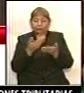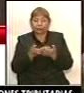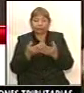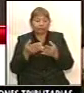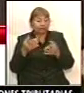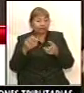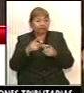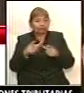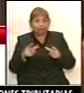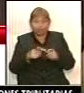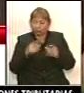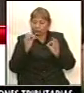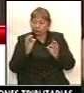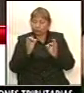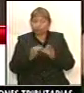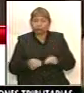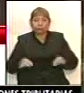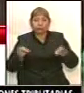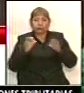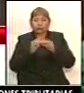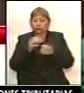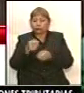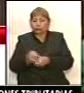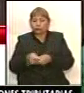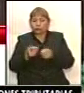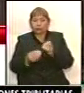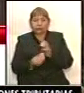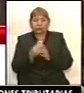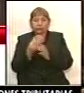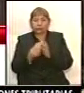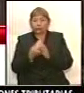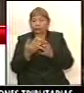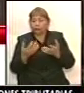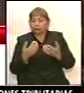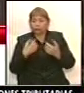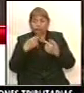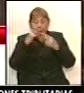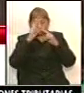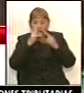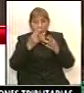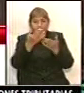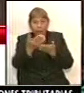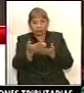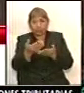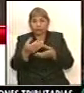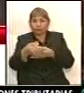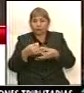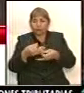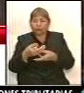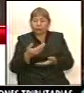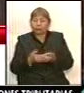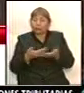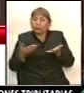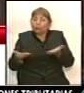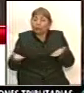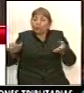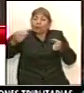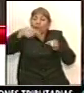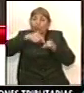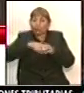muy importante en nuestro país, que es el sector agrario. Yo quiero reconocer a la Comisión de Economía por haber